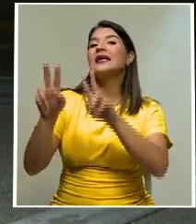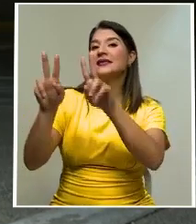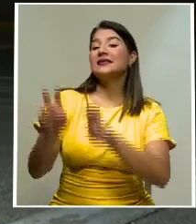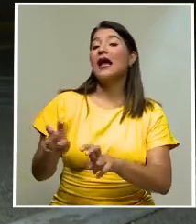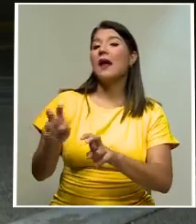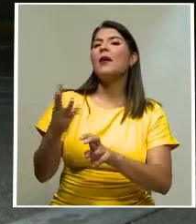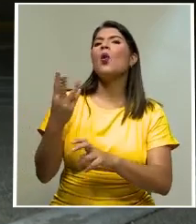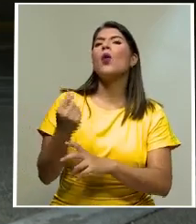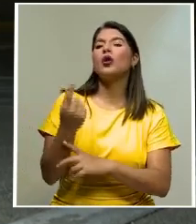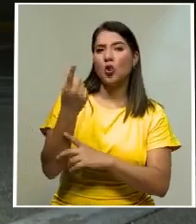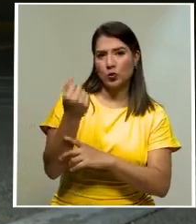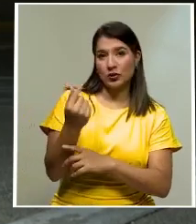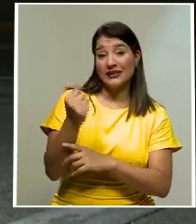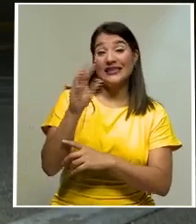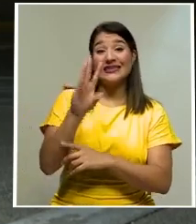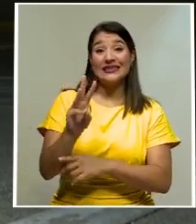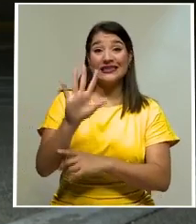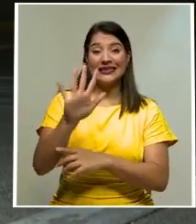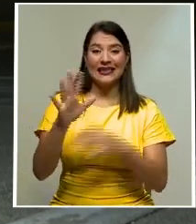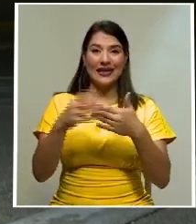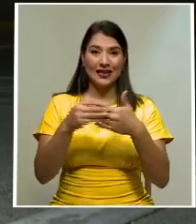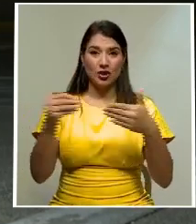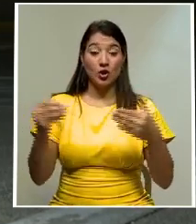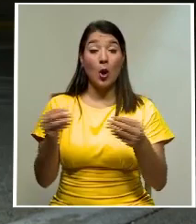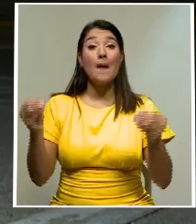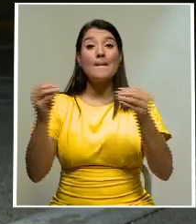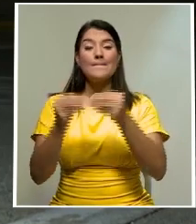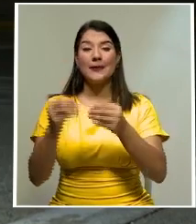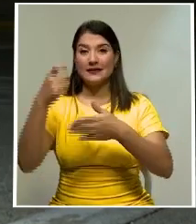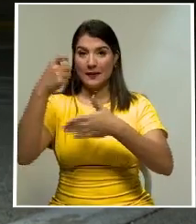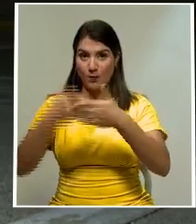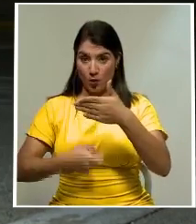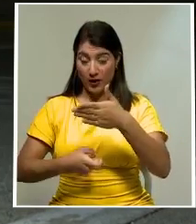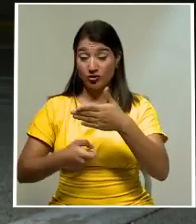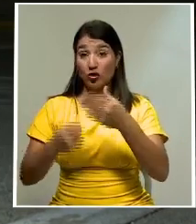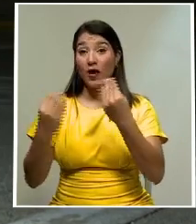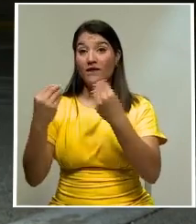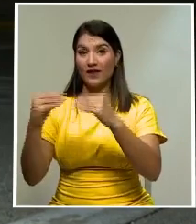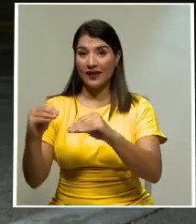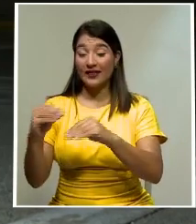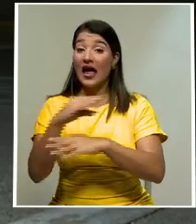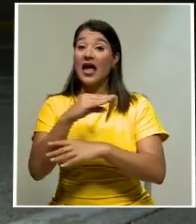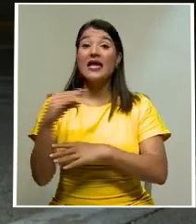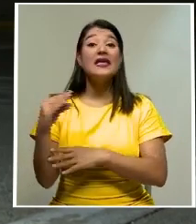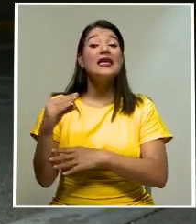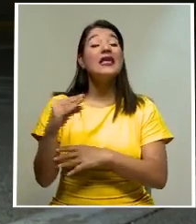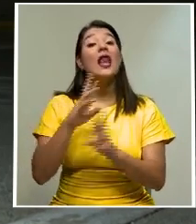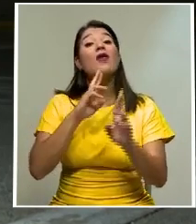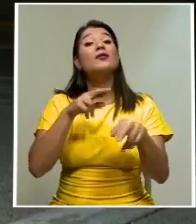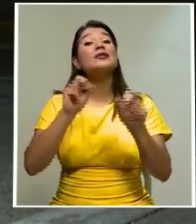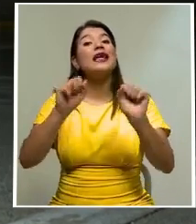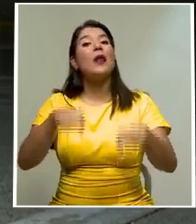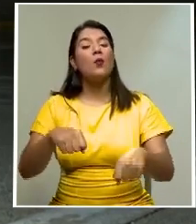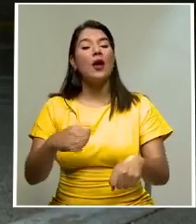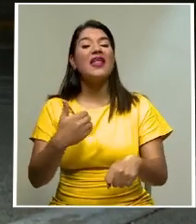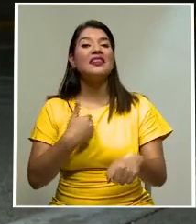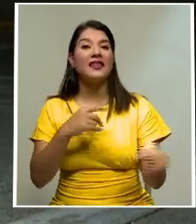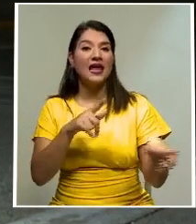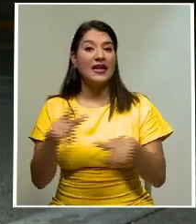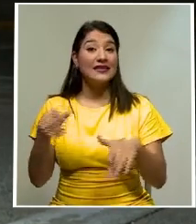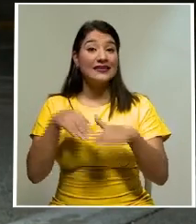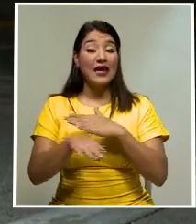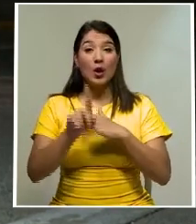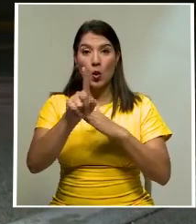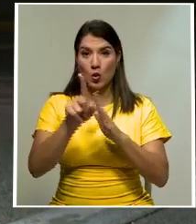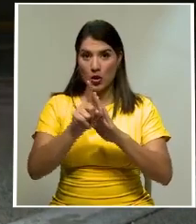tiene un costo de $65 más el impuesto de ventas y el resultado estaría listo en 1 hora